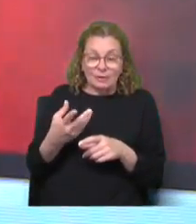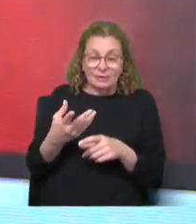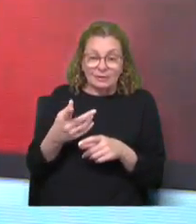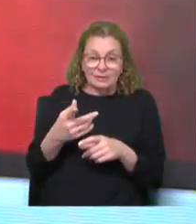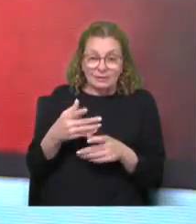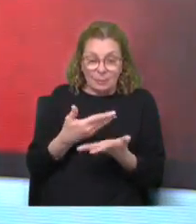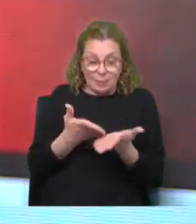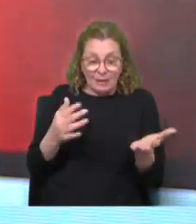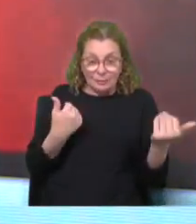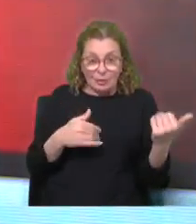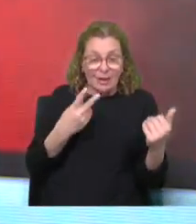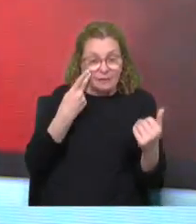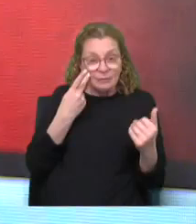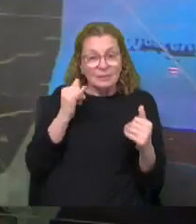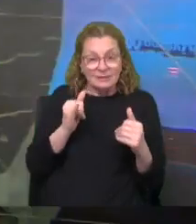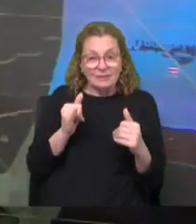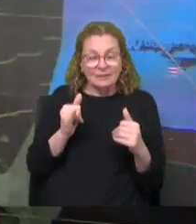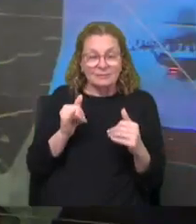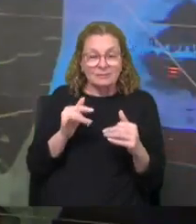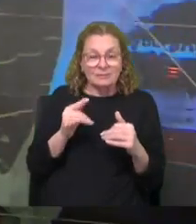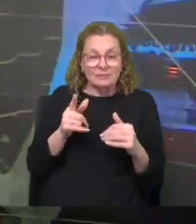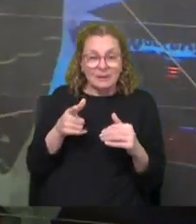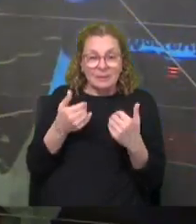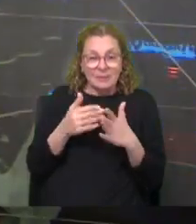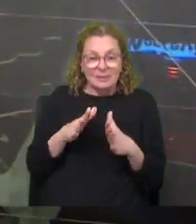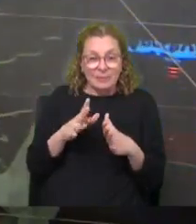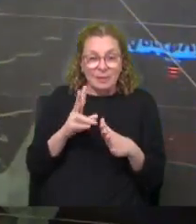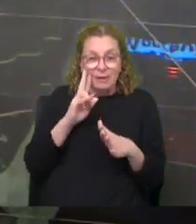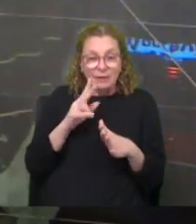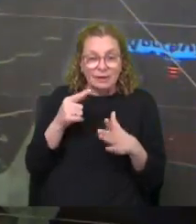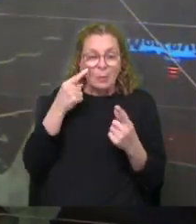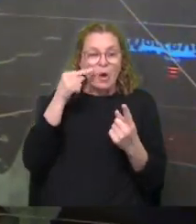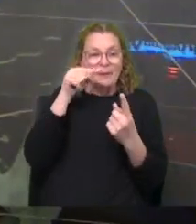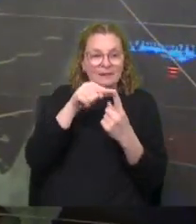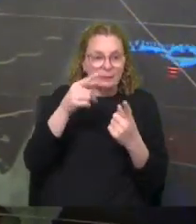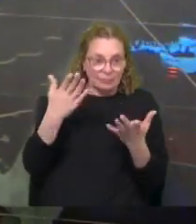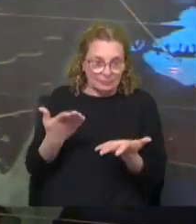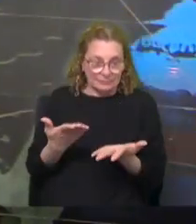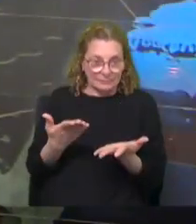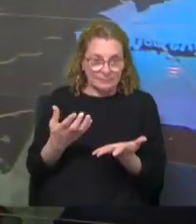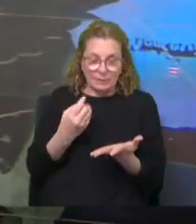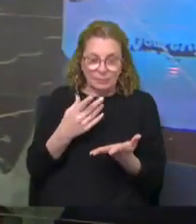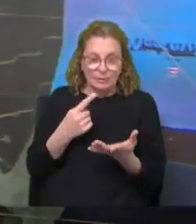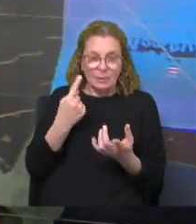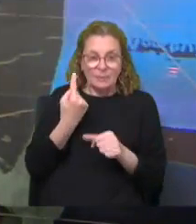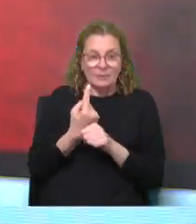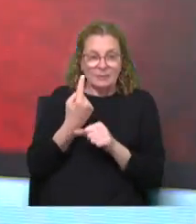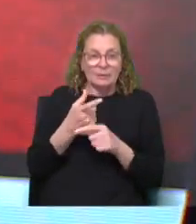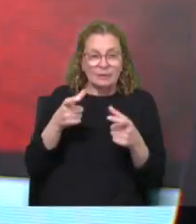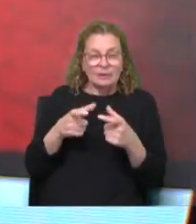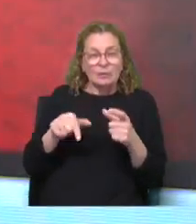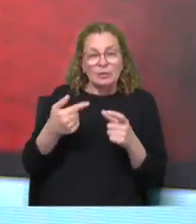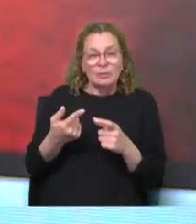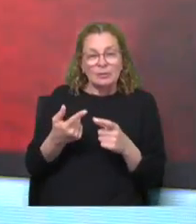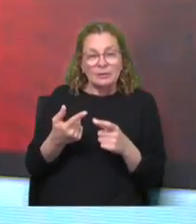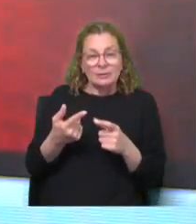a tocar en vivo. Sí, vamos a tocar en vivo. Y ahí empezamos a poner los metas. Y bueno, la meta fue primero grabar el disco. Después salió, en